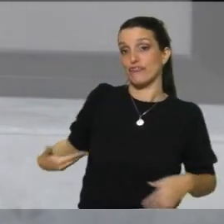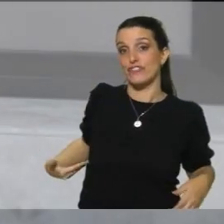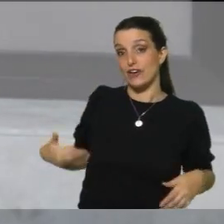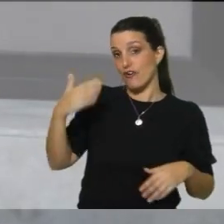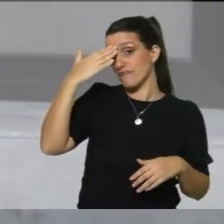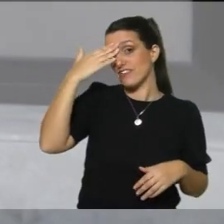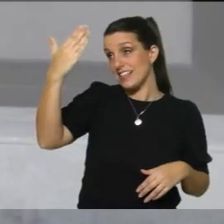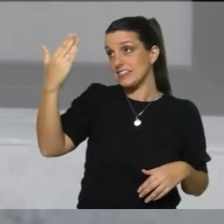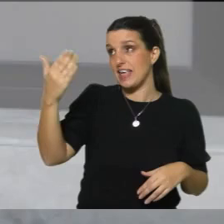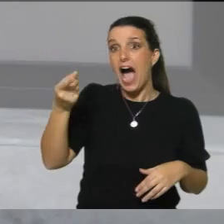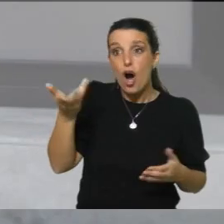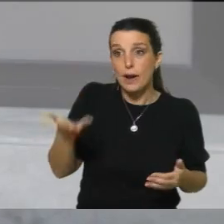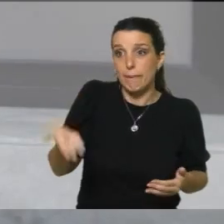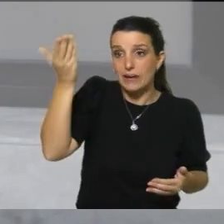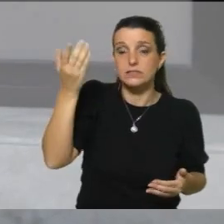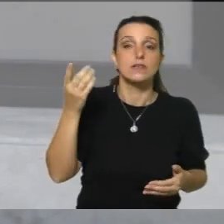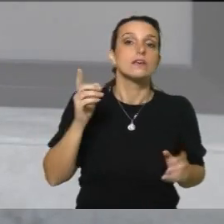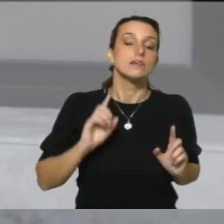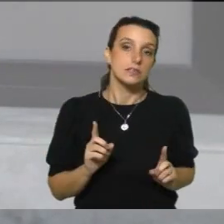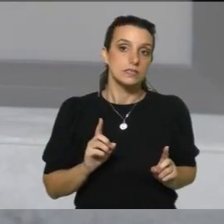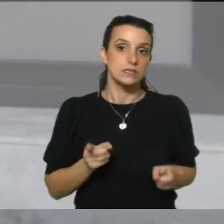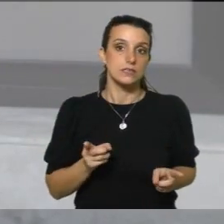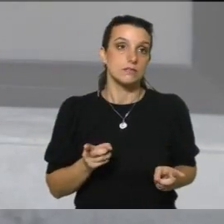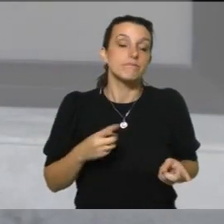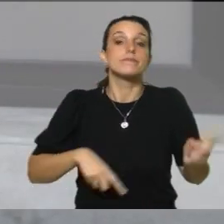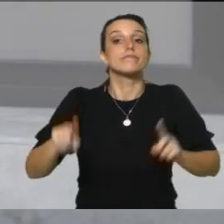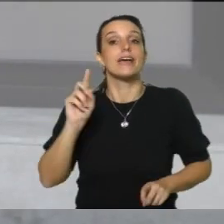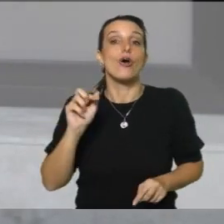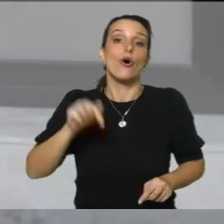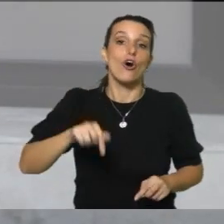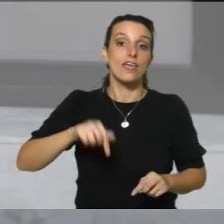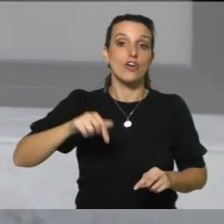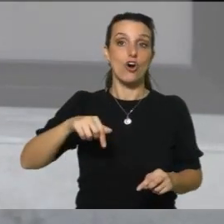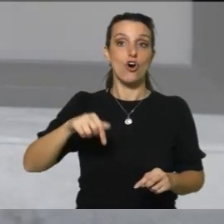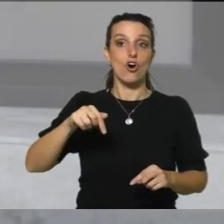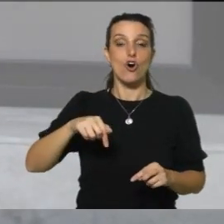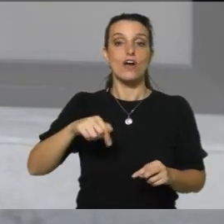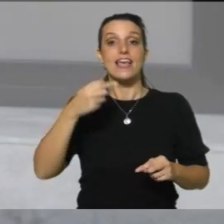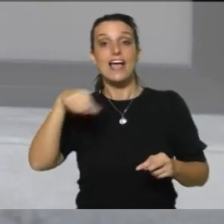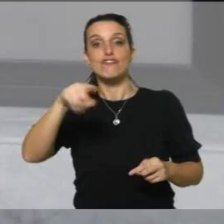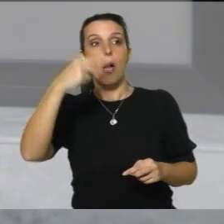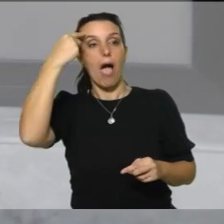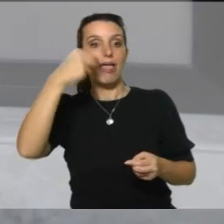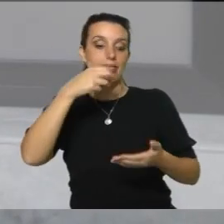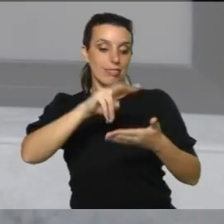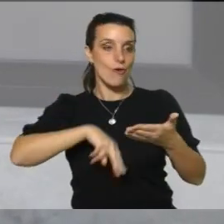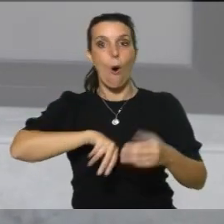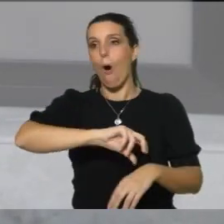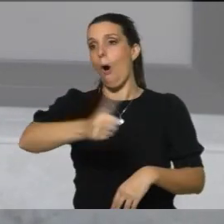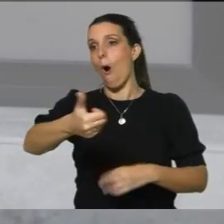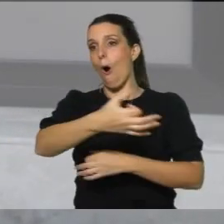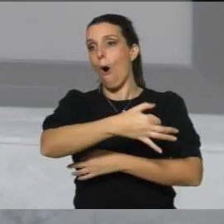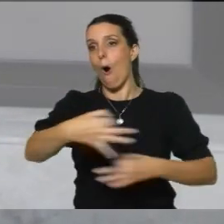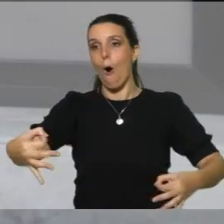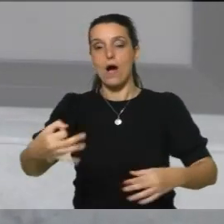últimos años de gobierno frente amplio y este y sin embargo hoy la la lectura que hacen es una lectura triunfalista de una situación